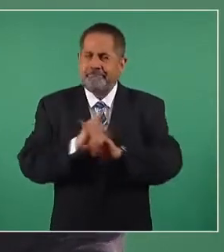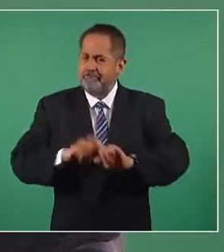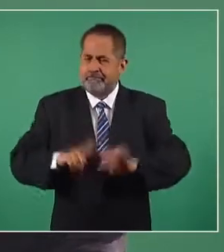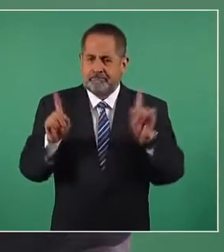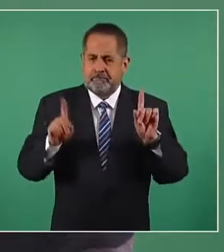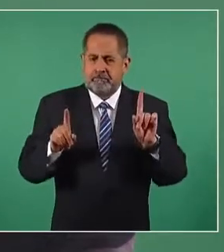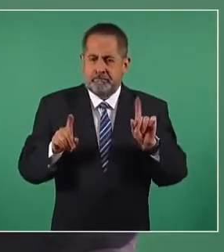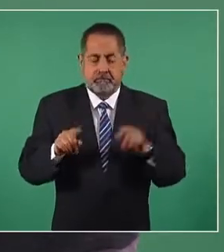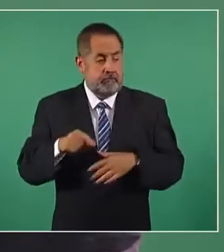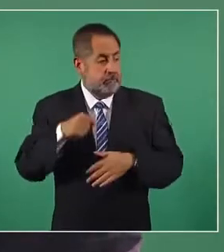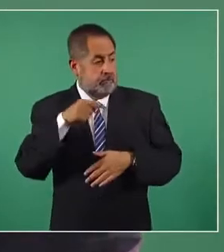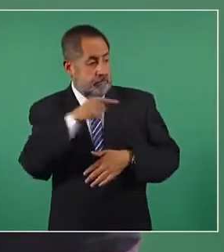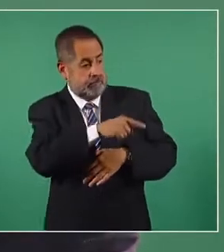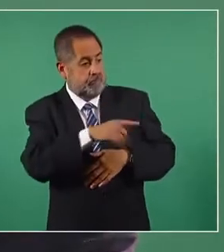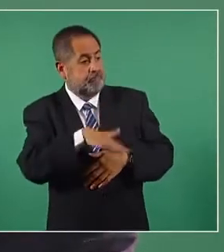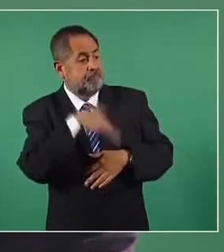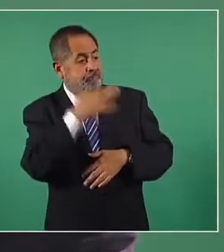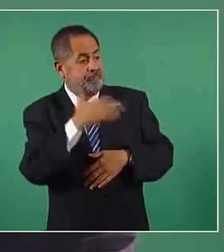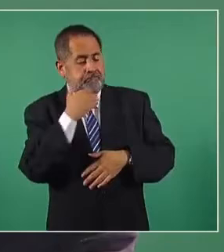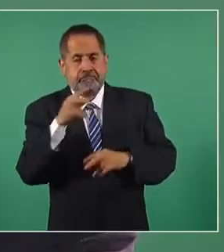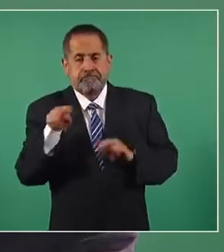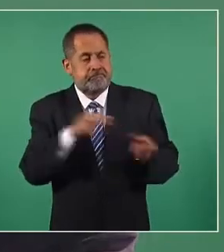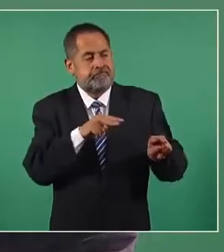y se ve mal al corrupto